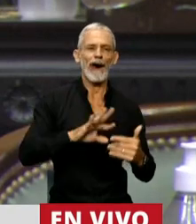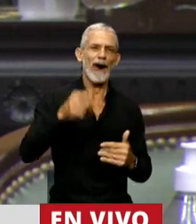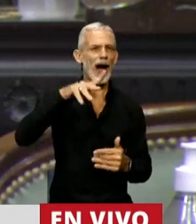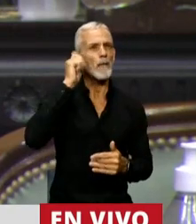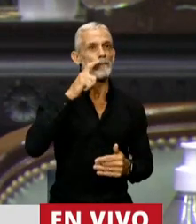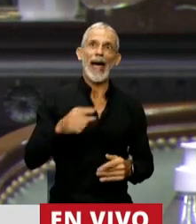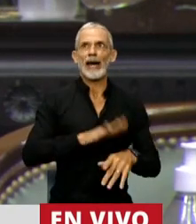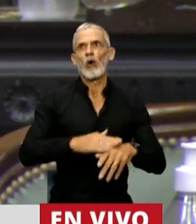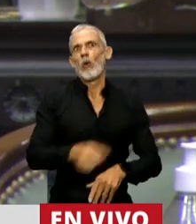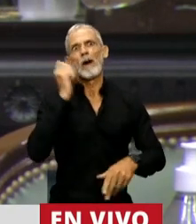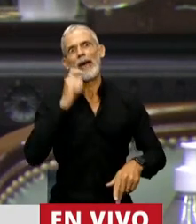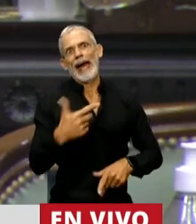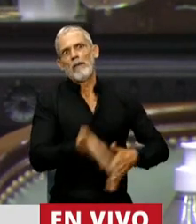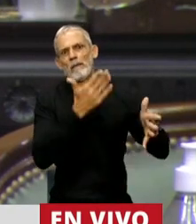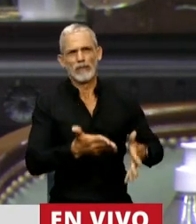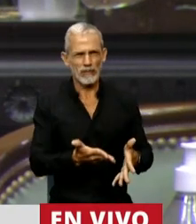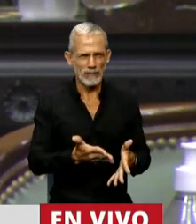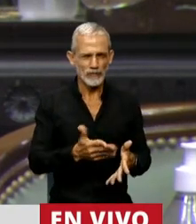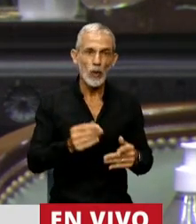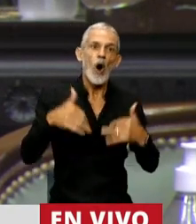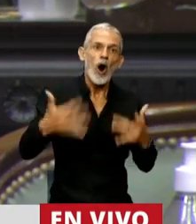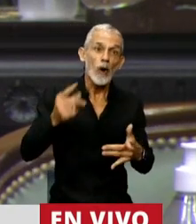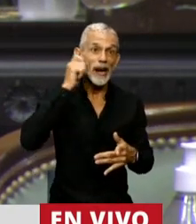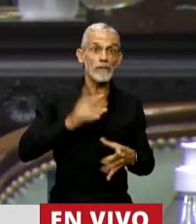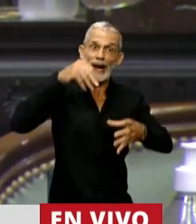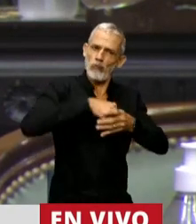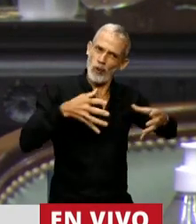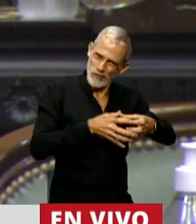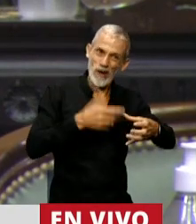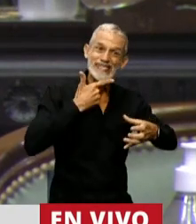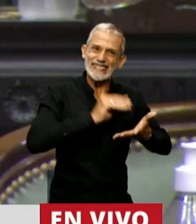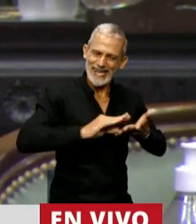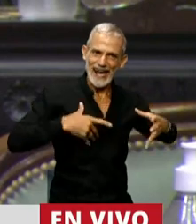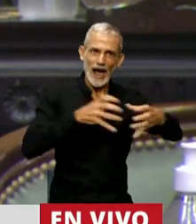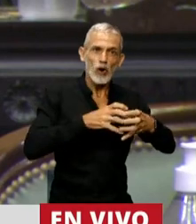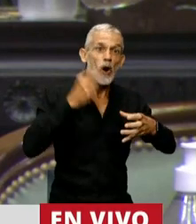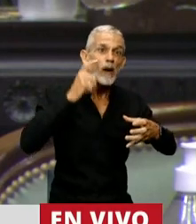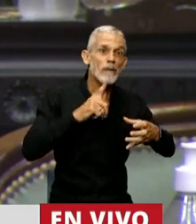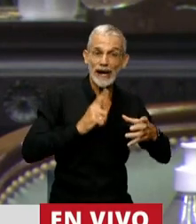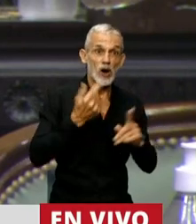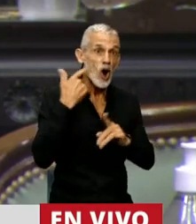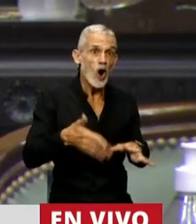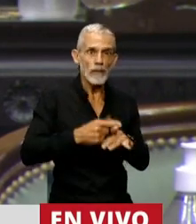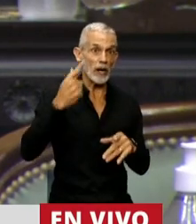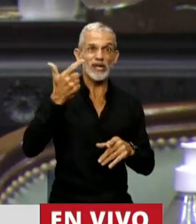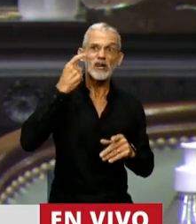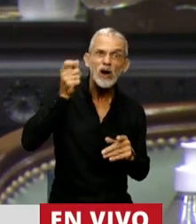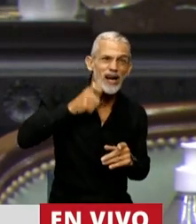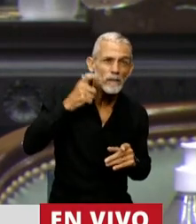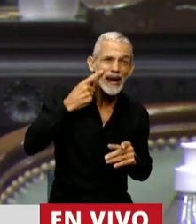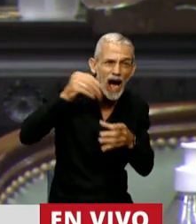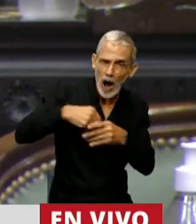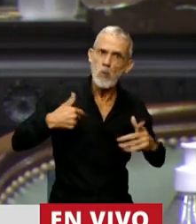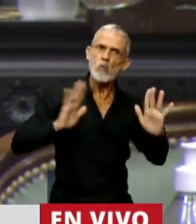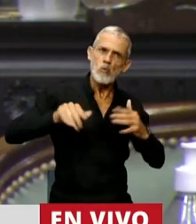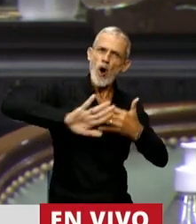Carlos Menem, que cuando les conviene es de ustedes en el Senado y cuando no les conviene lo desconocen. Pero todos ustedes formaron